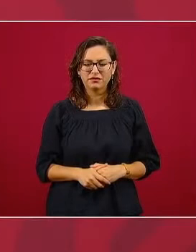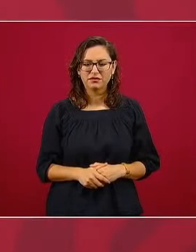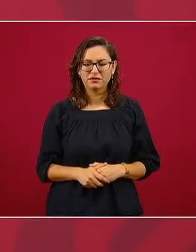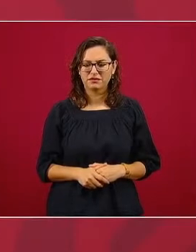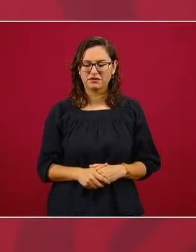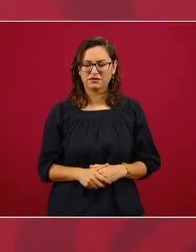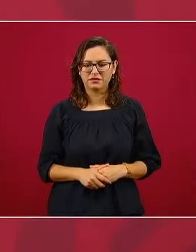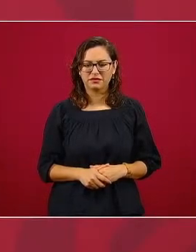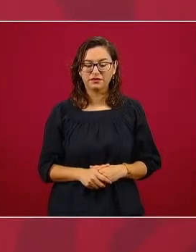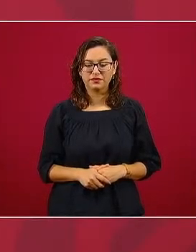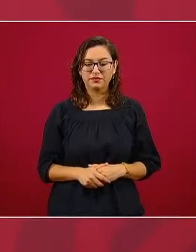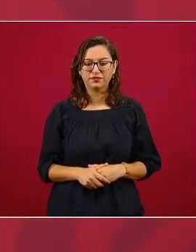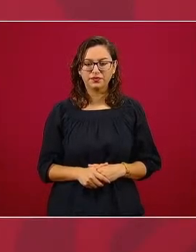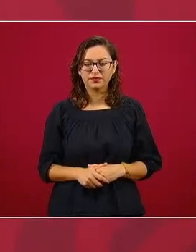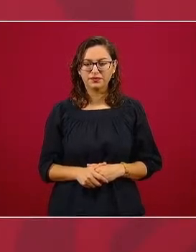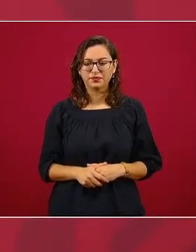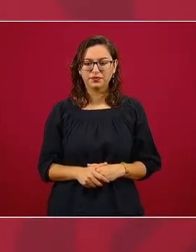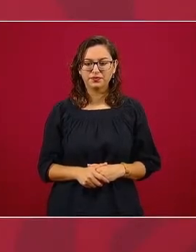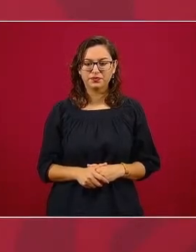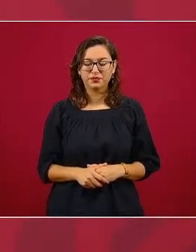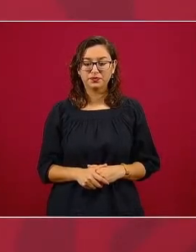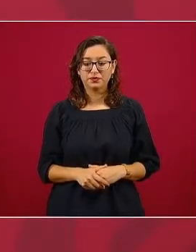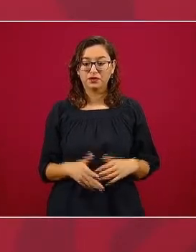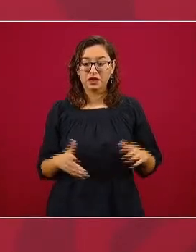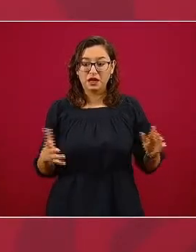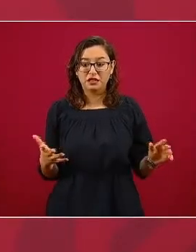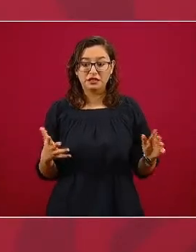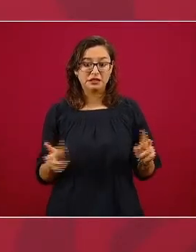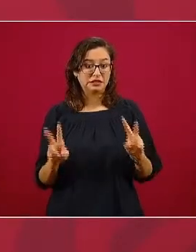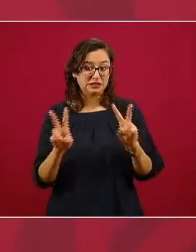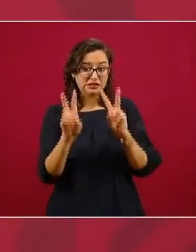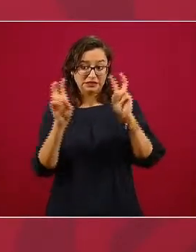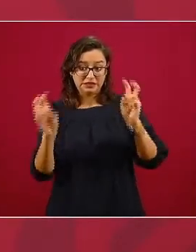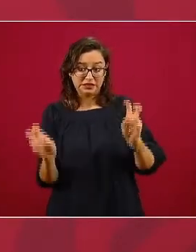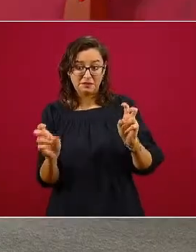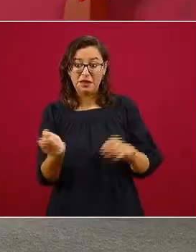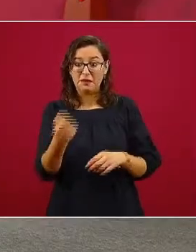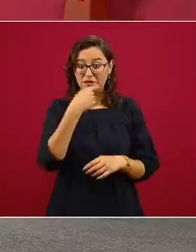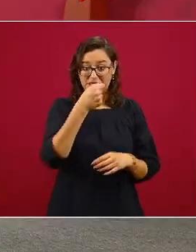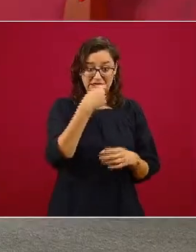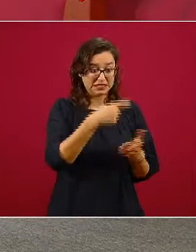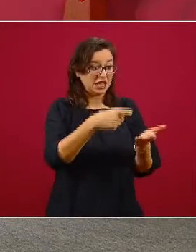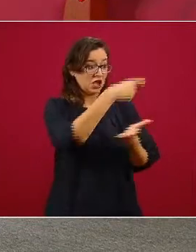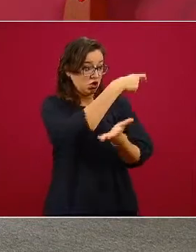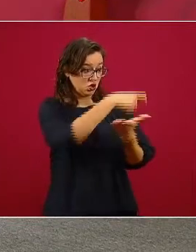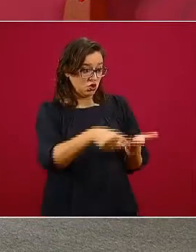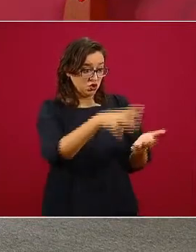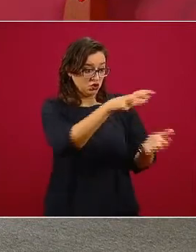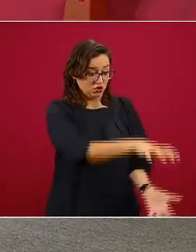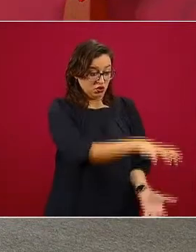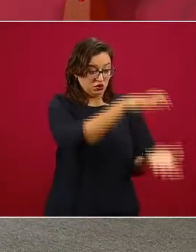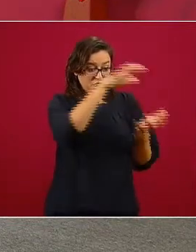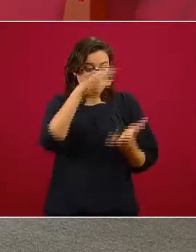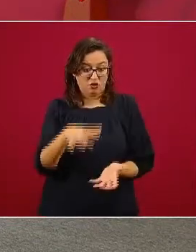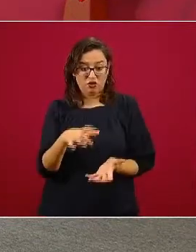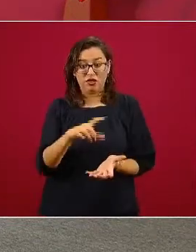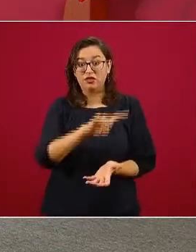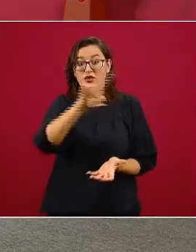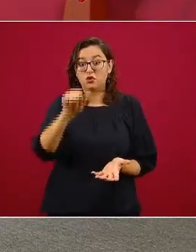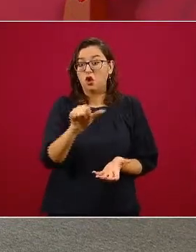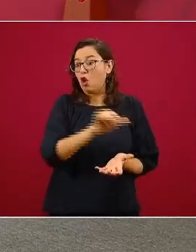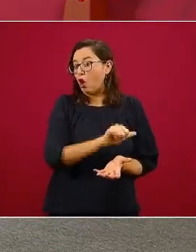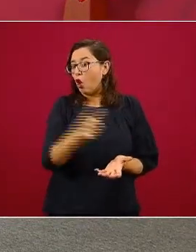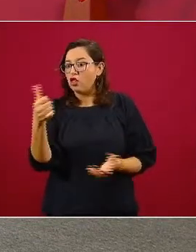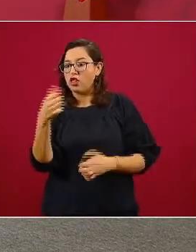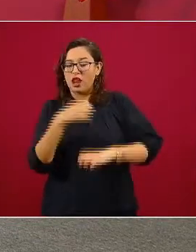no sólo era la compra de la medicina, sino la distribución de